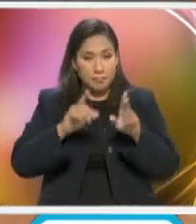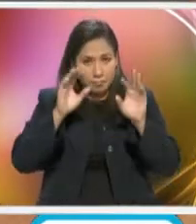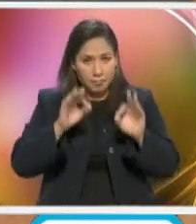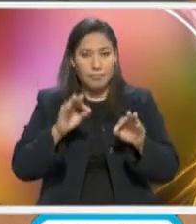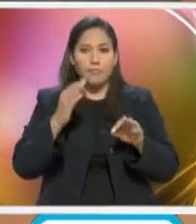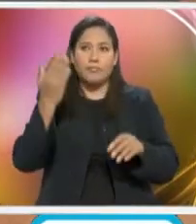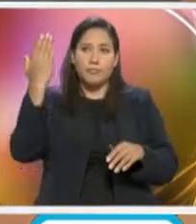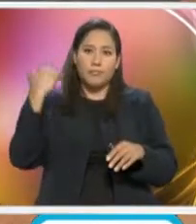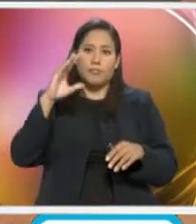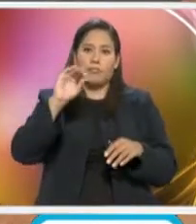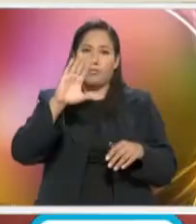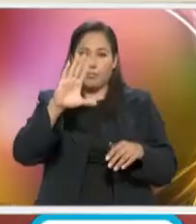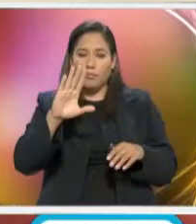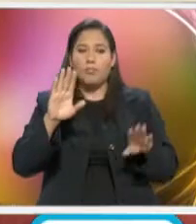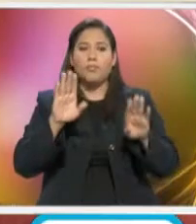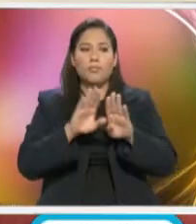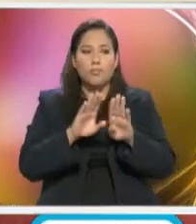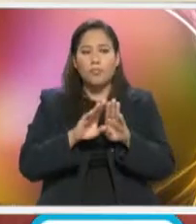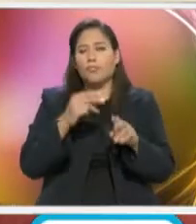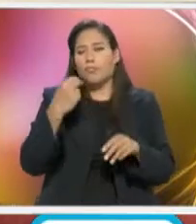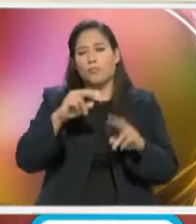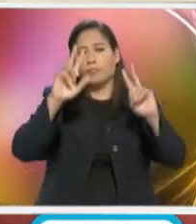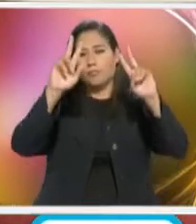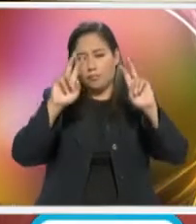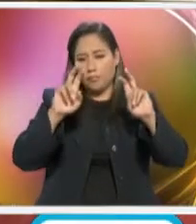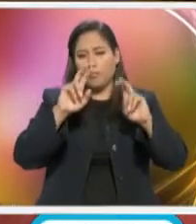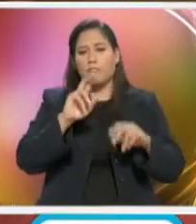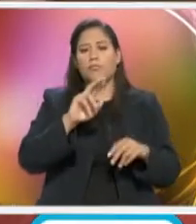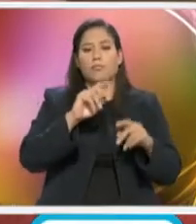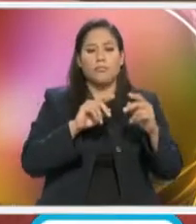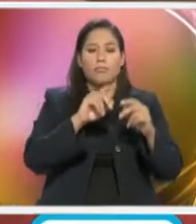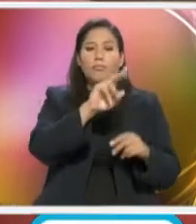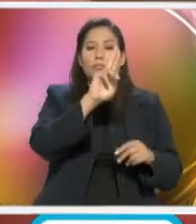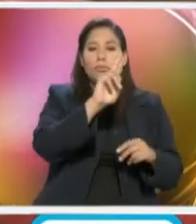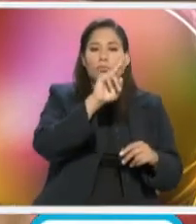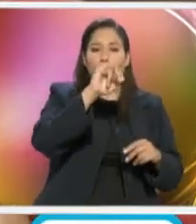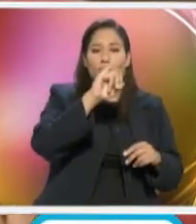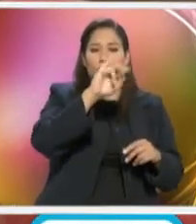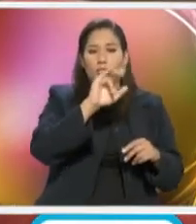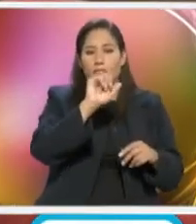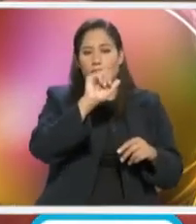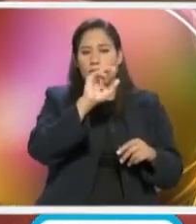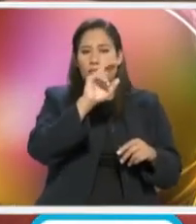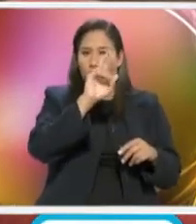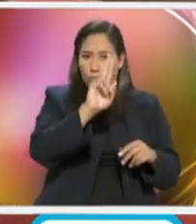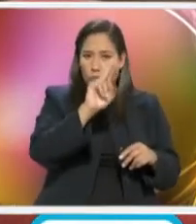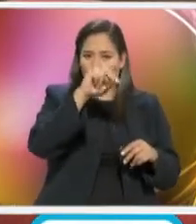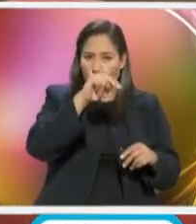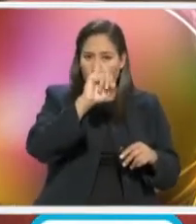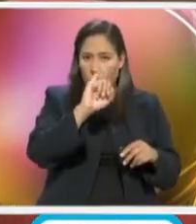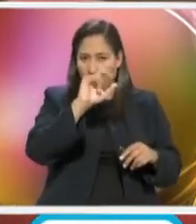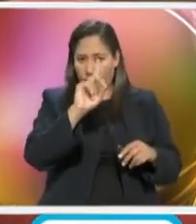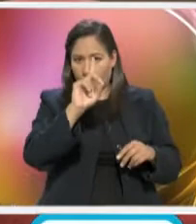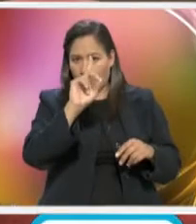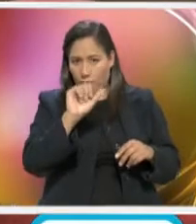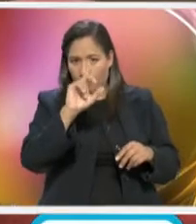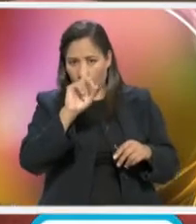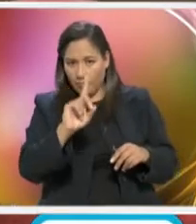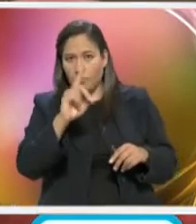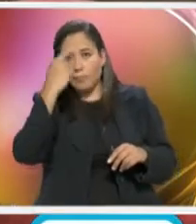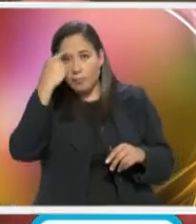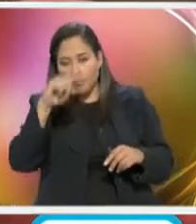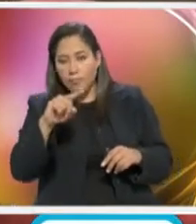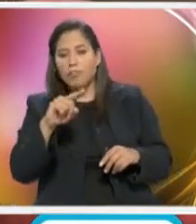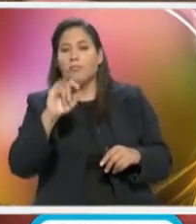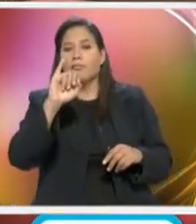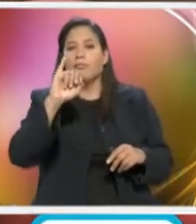95 como una unidad de referencia, ¿no? Y se llama unidad de inversión y por eso se le conoce como UDI, Ok. ¿no? Le ponemos el plural porque, bueno,